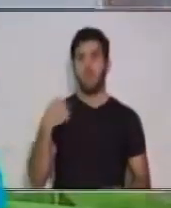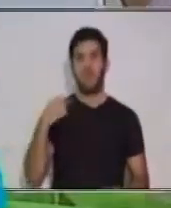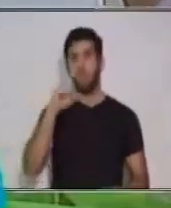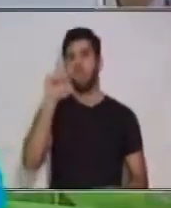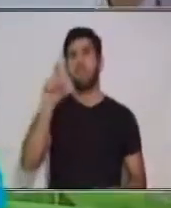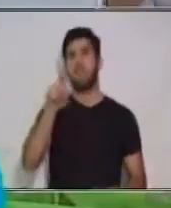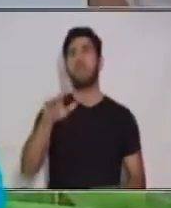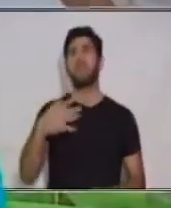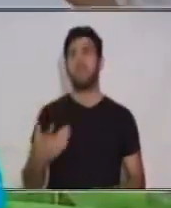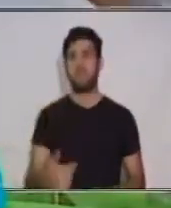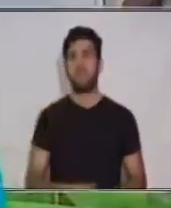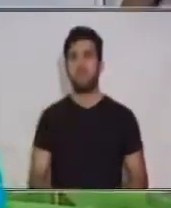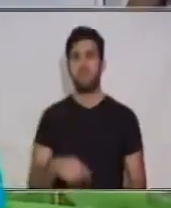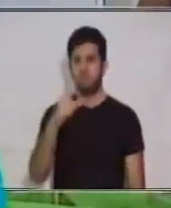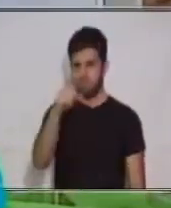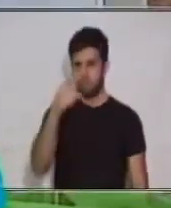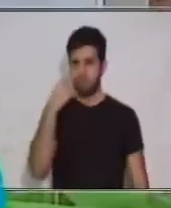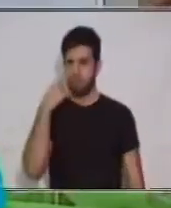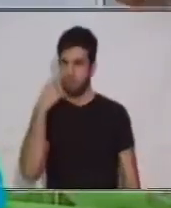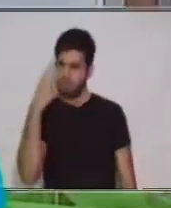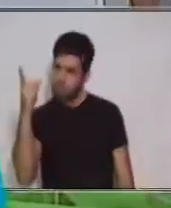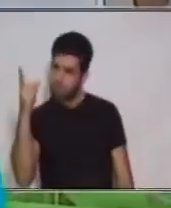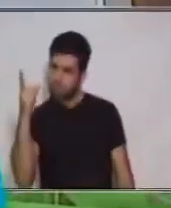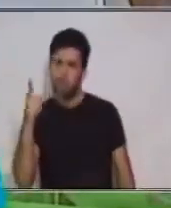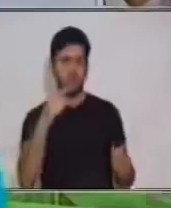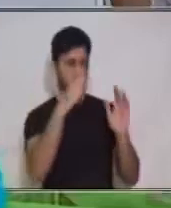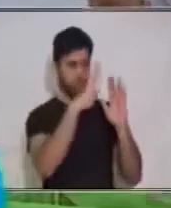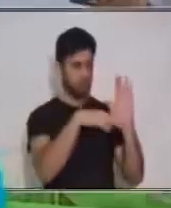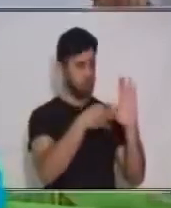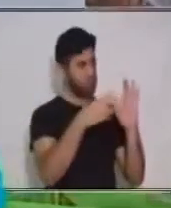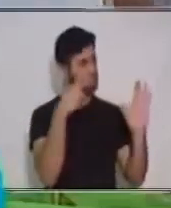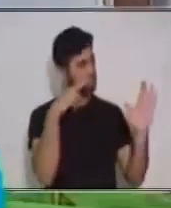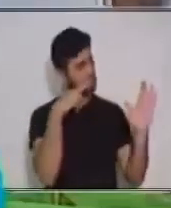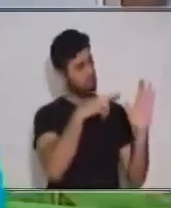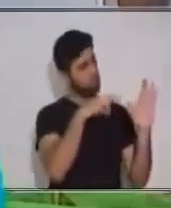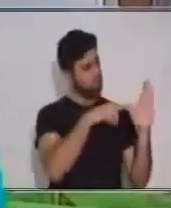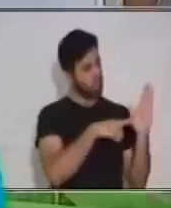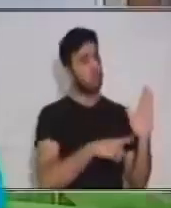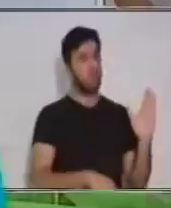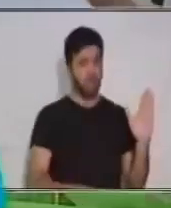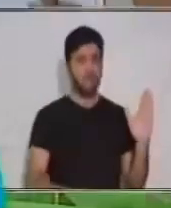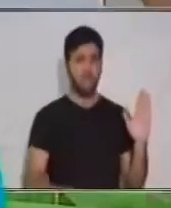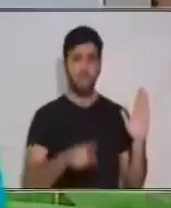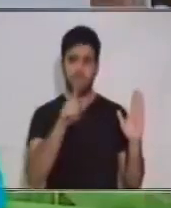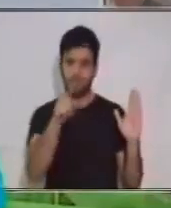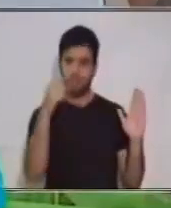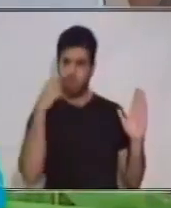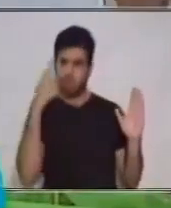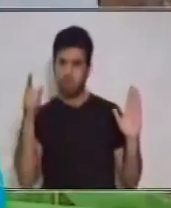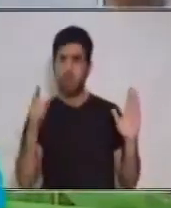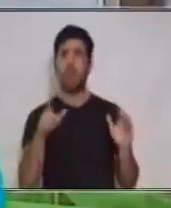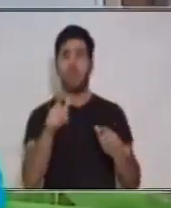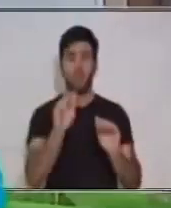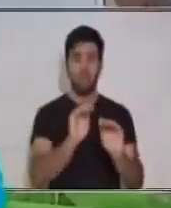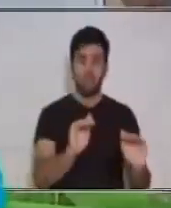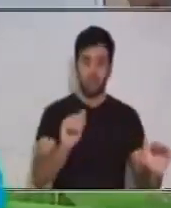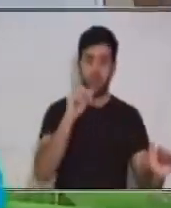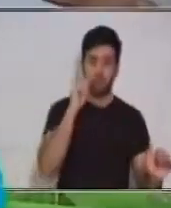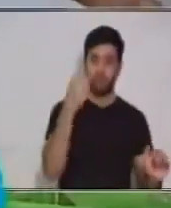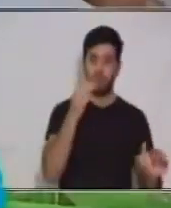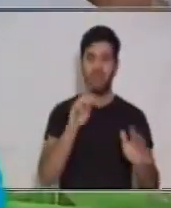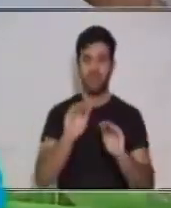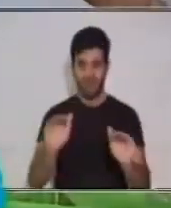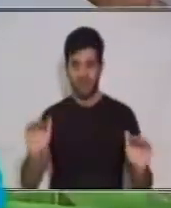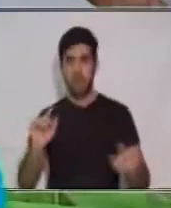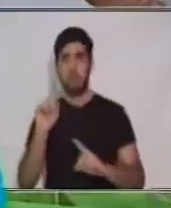sería, solo observando la tabla, en la encuesta que se le hizo a los niños y a las niñas, alguien